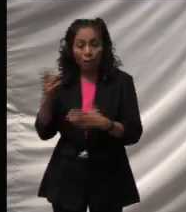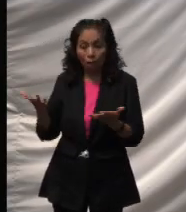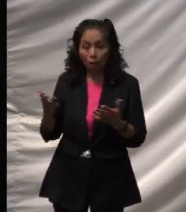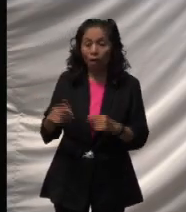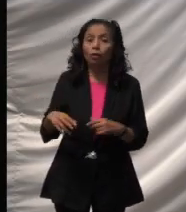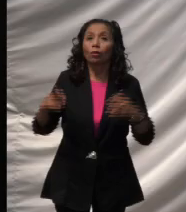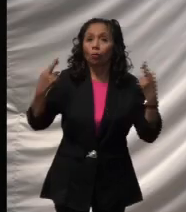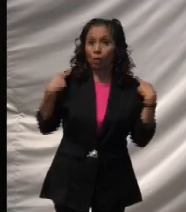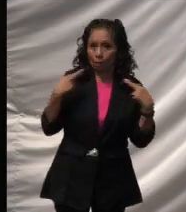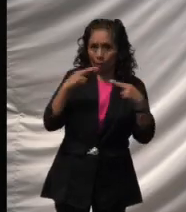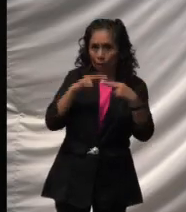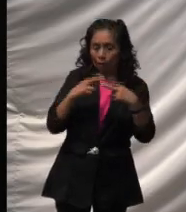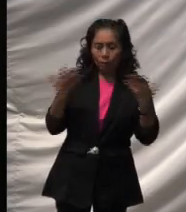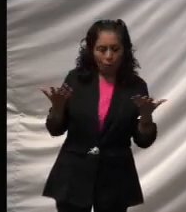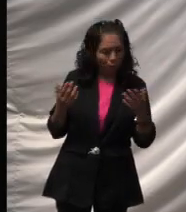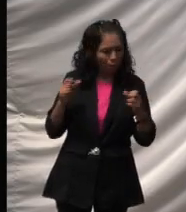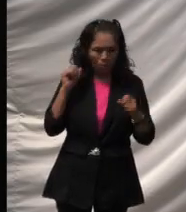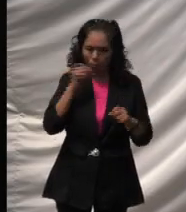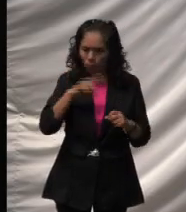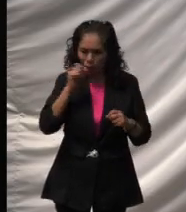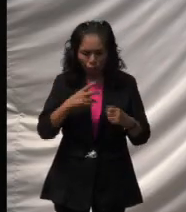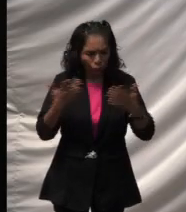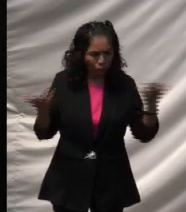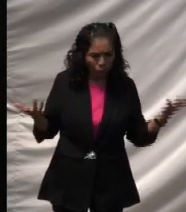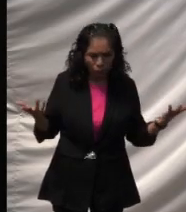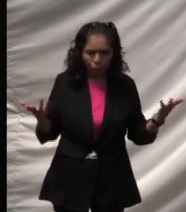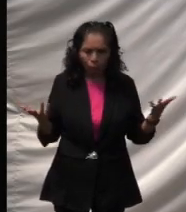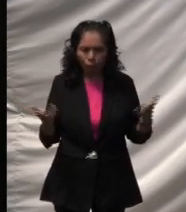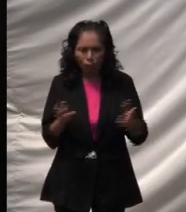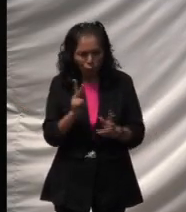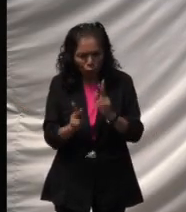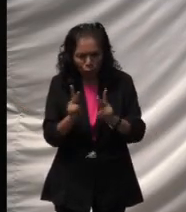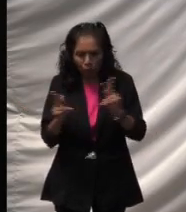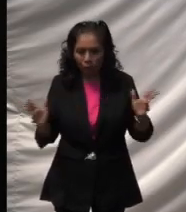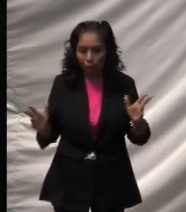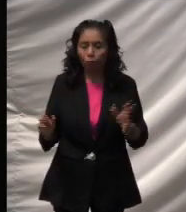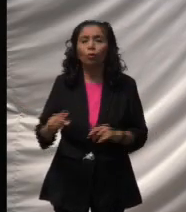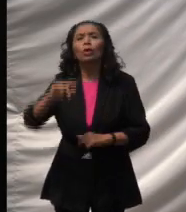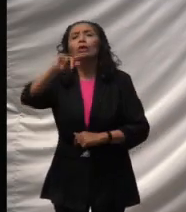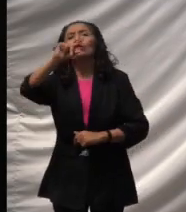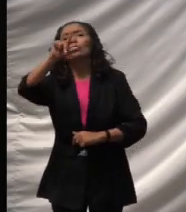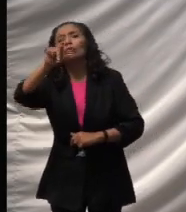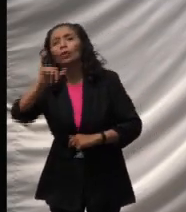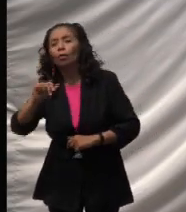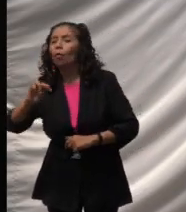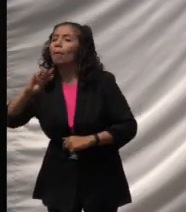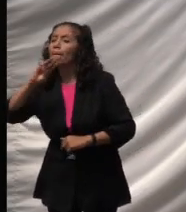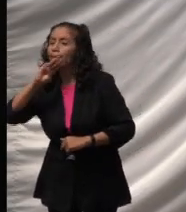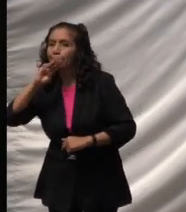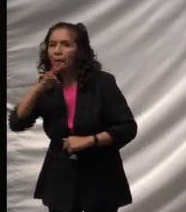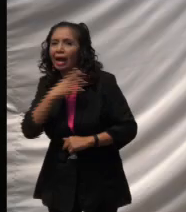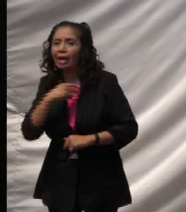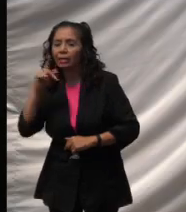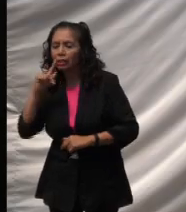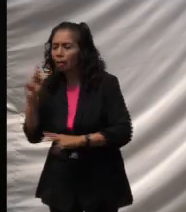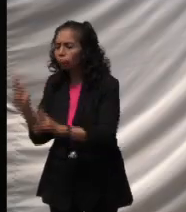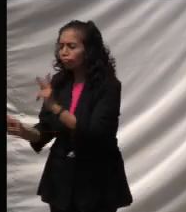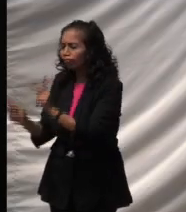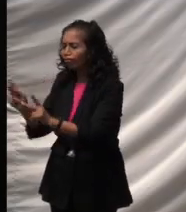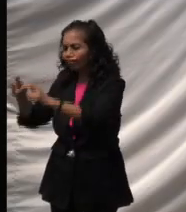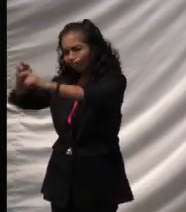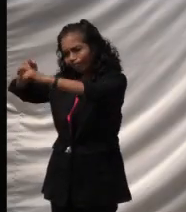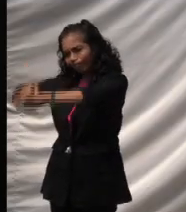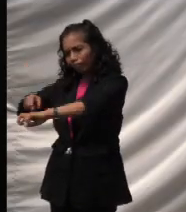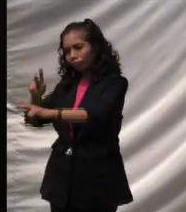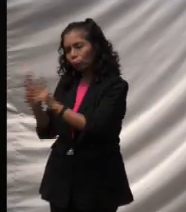la maestra también tomó cartas en el asunto. Después, madre e hija platicaron con calma sobre la situación. En